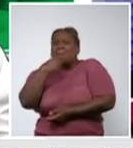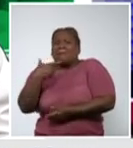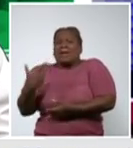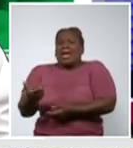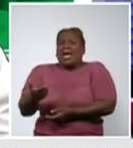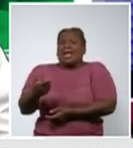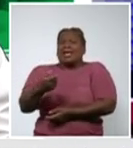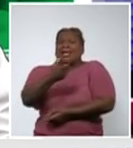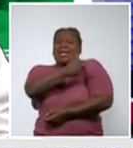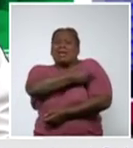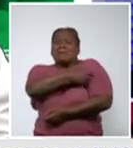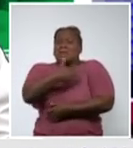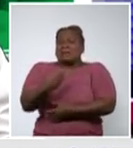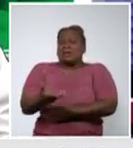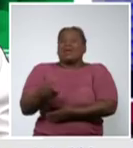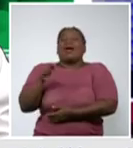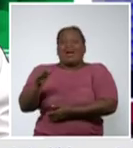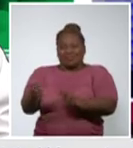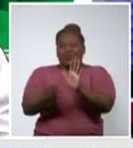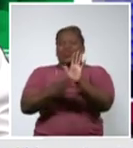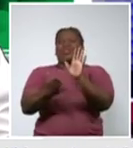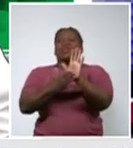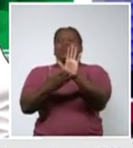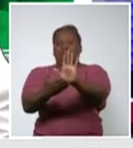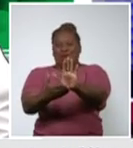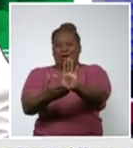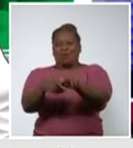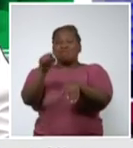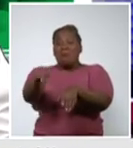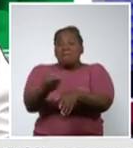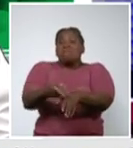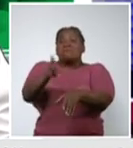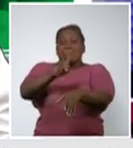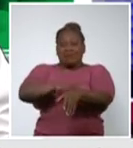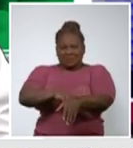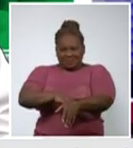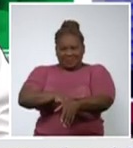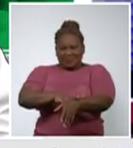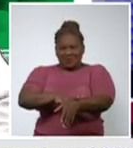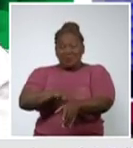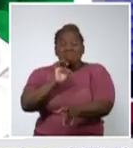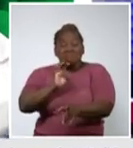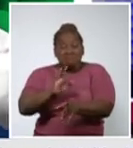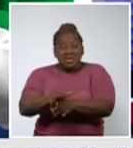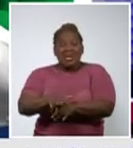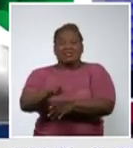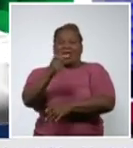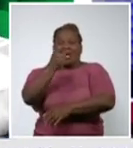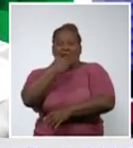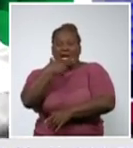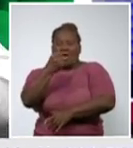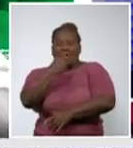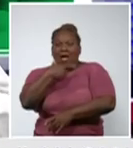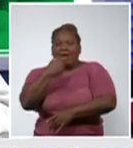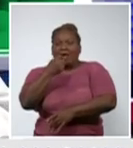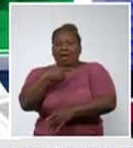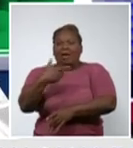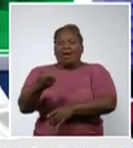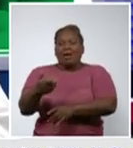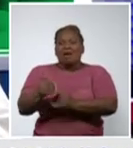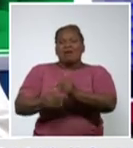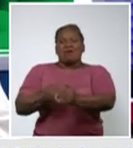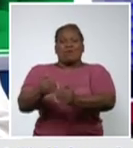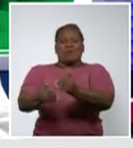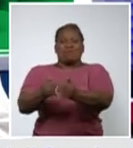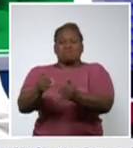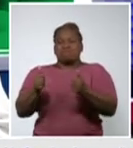eso ha demostrado que cuando usted precozmente empieza con el tratamiento, pues la evolución después